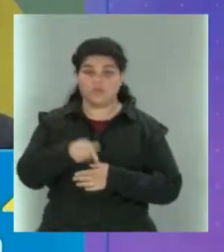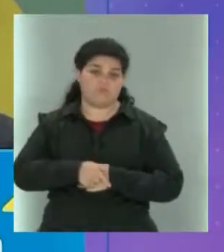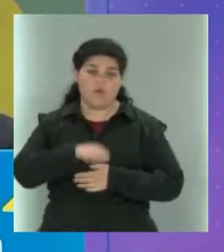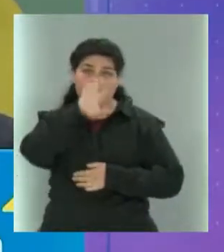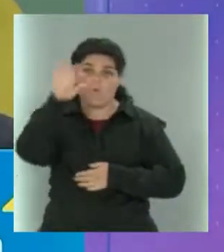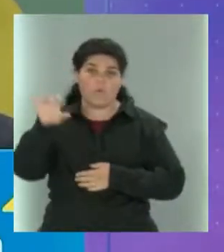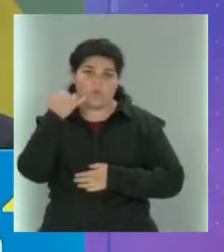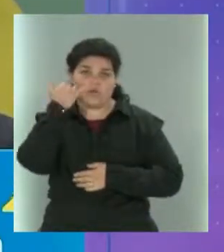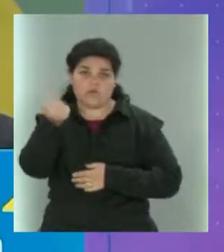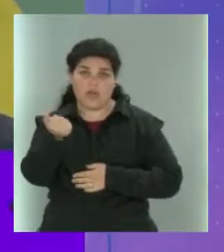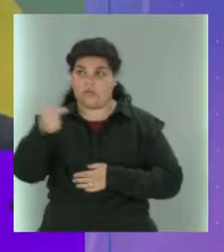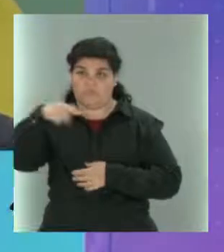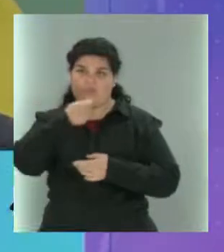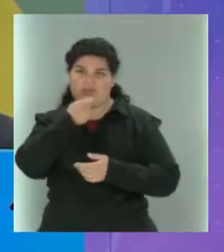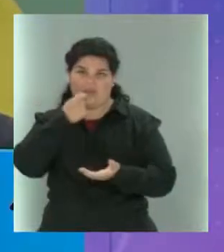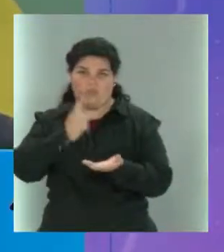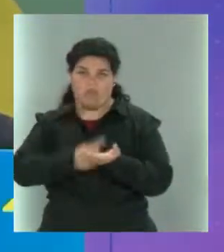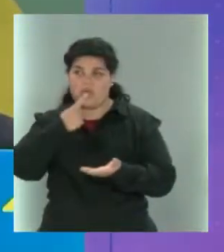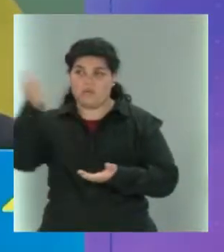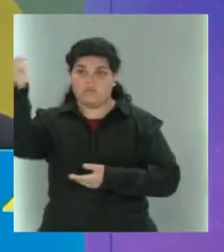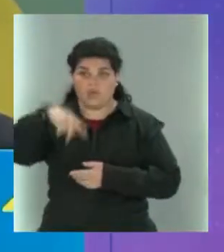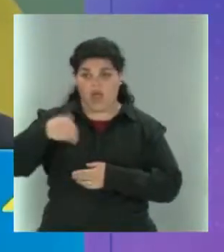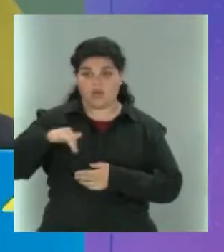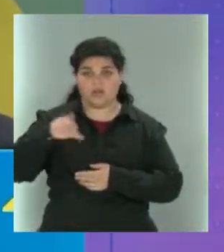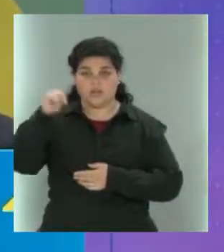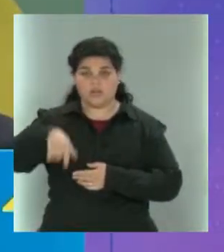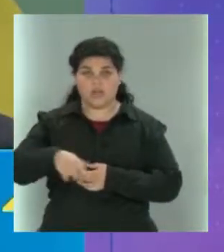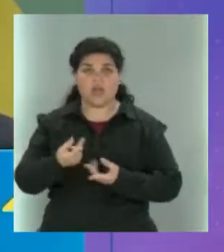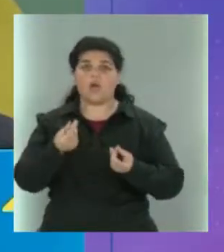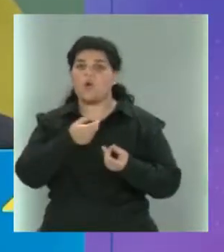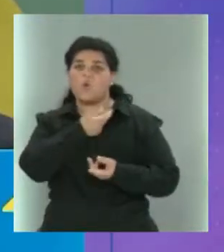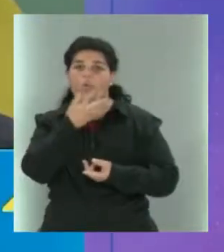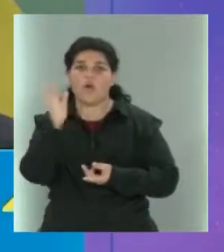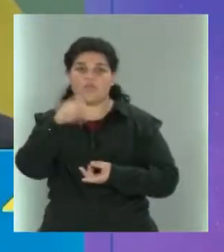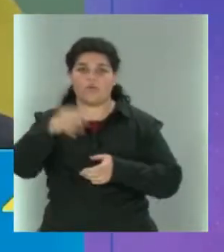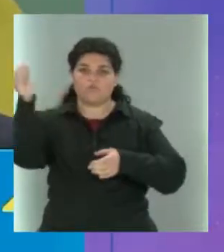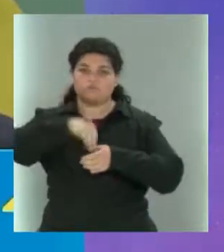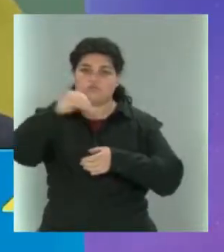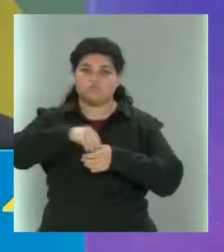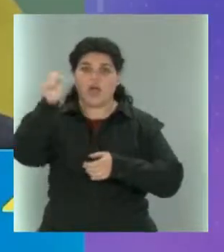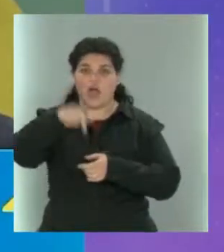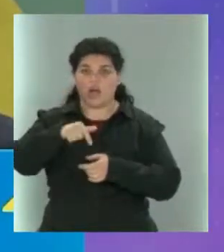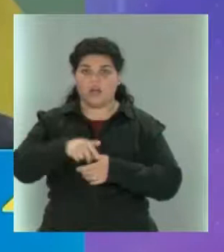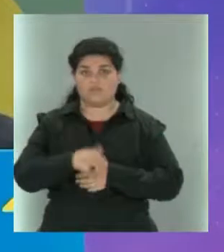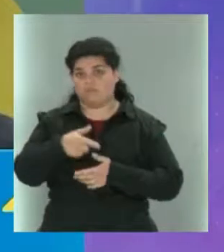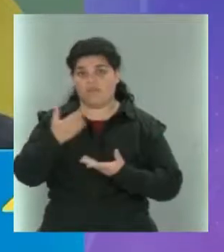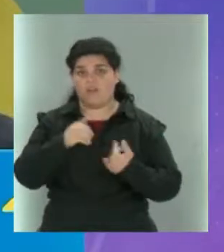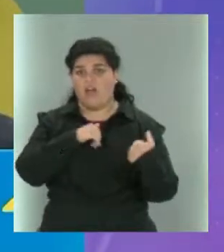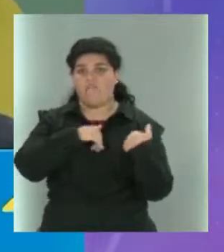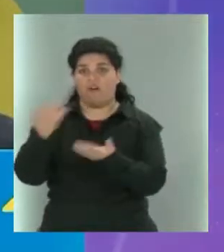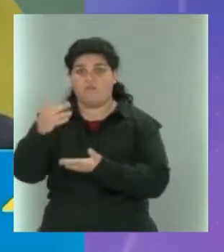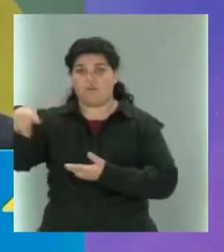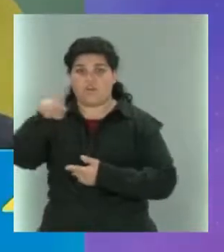por elegir. Vienen a Argentina si la rentabilidad que les da la explotación del crudo en Argentina les conviene. Es una